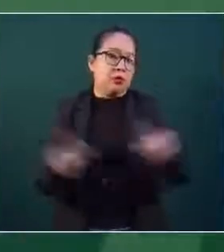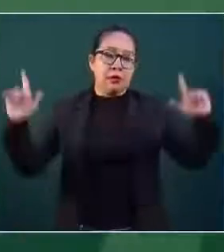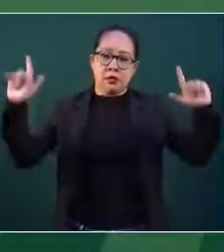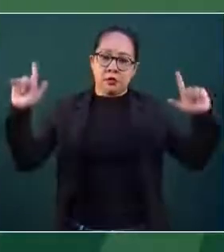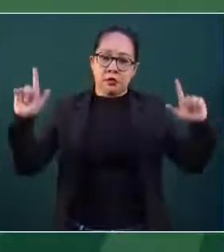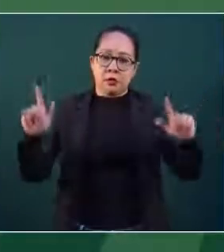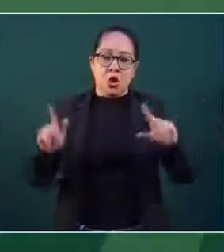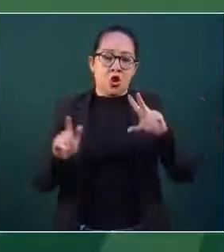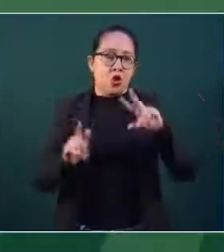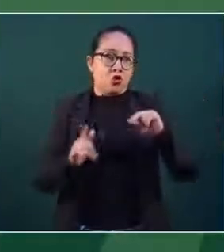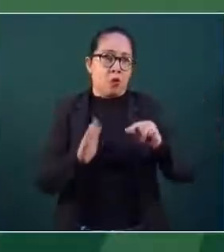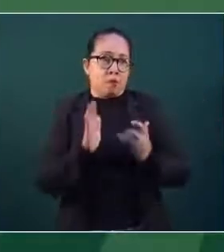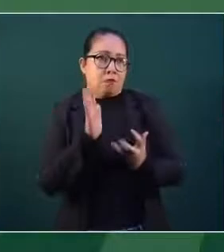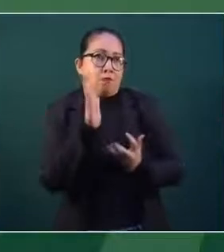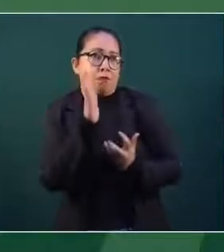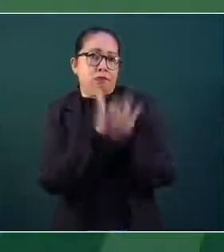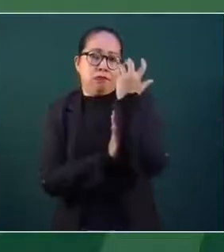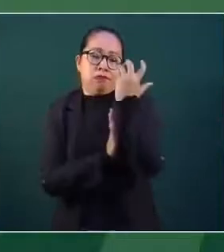exagerar